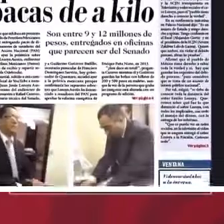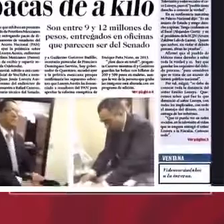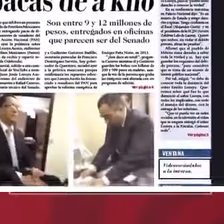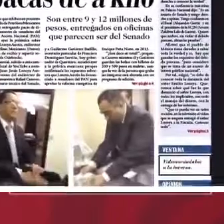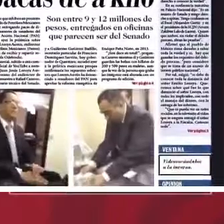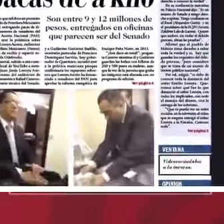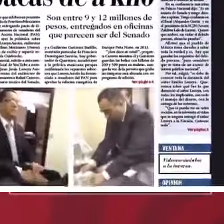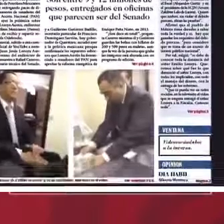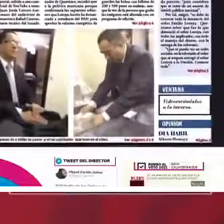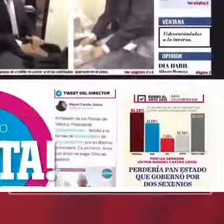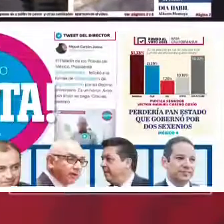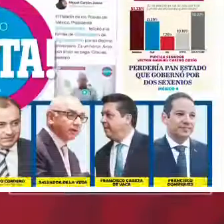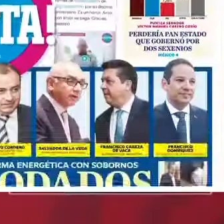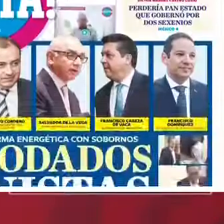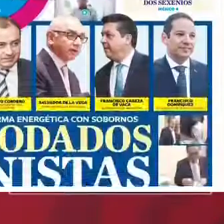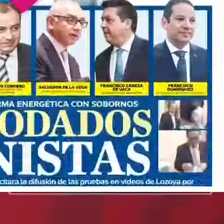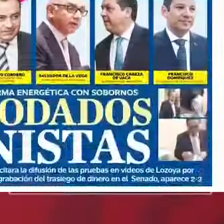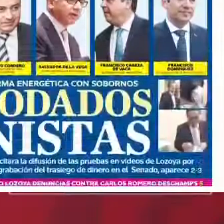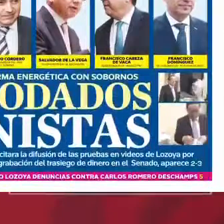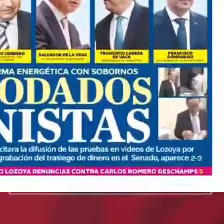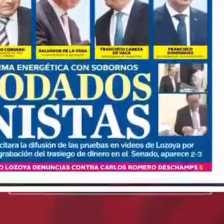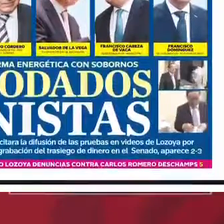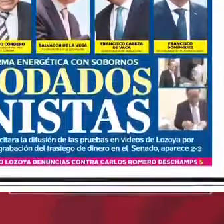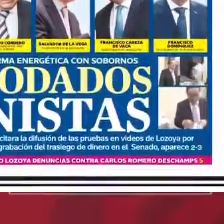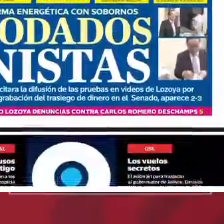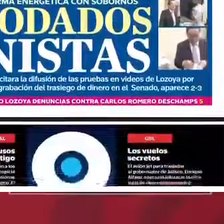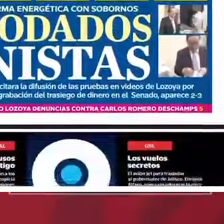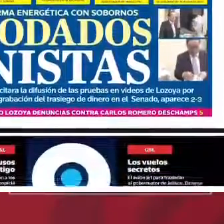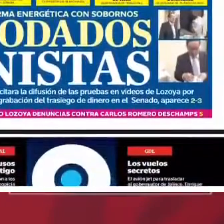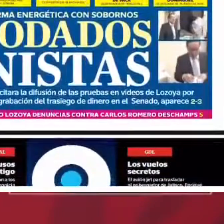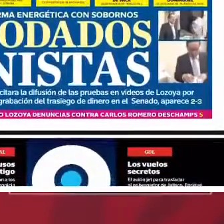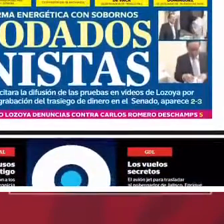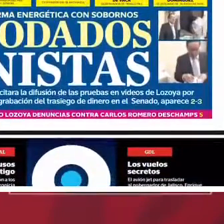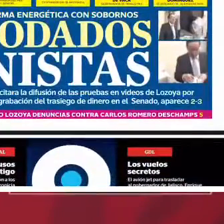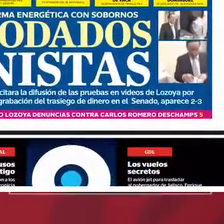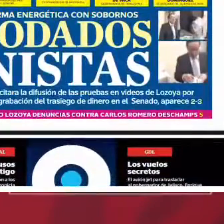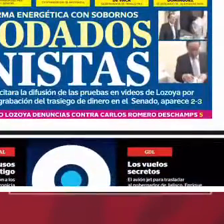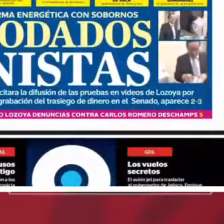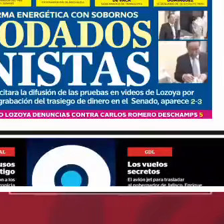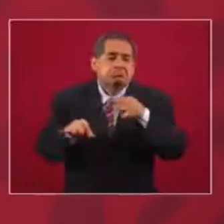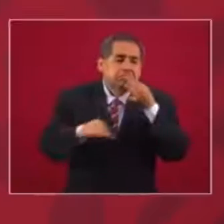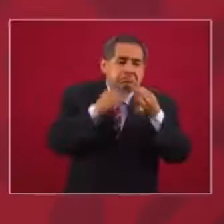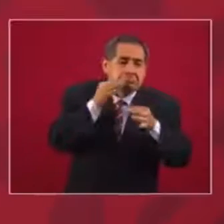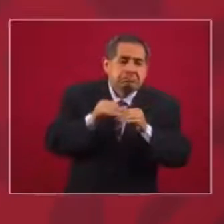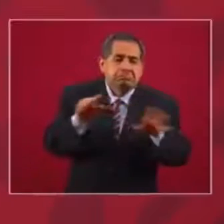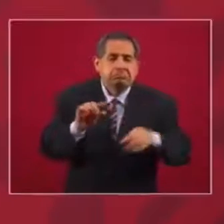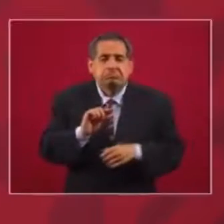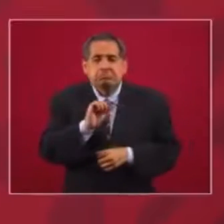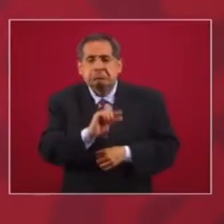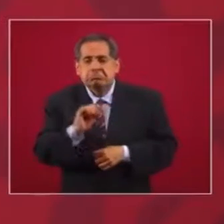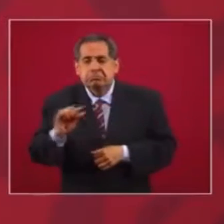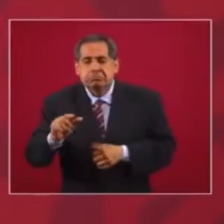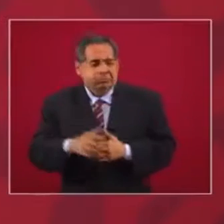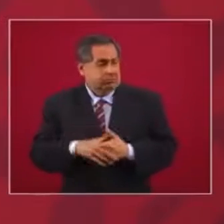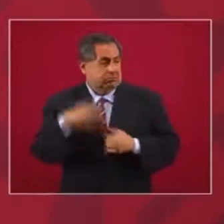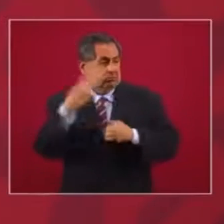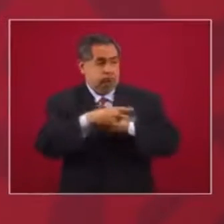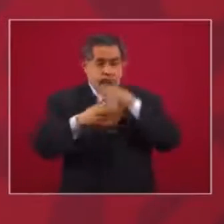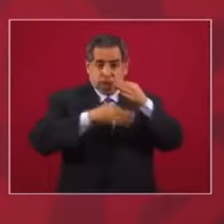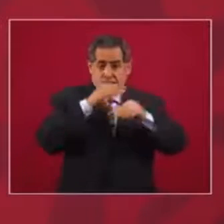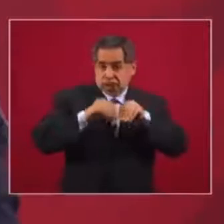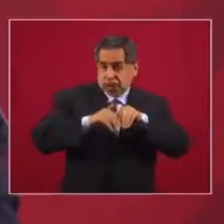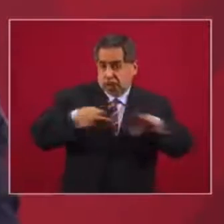Y este veo que apenas en las redes sociales, las grandes televisoras